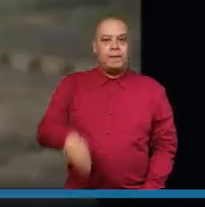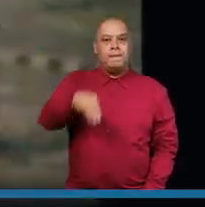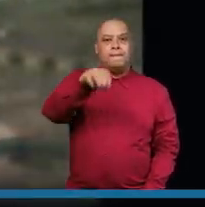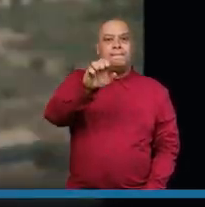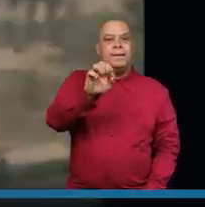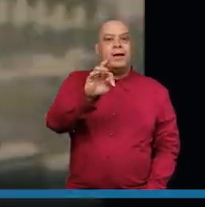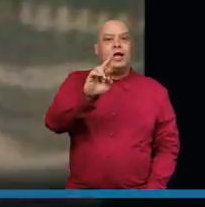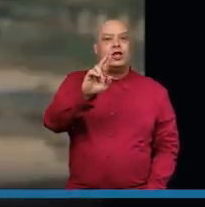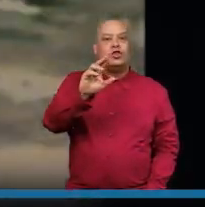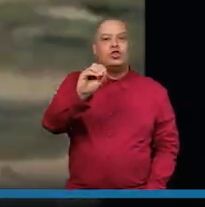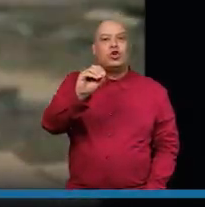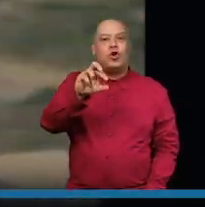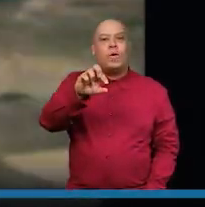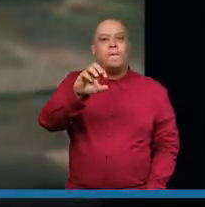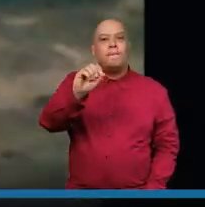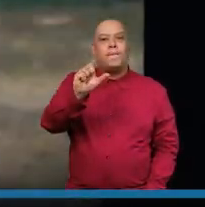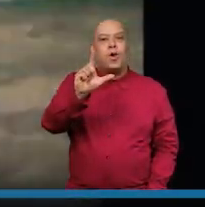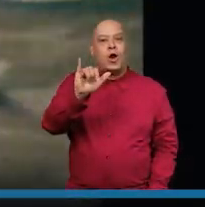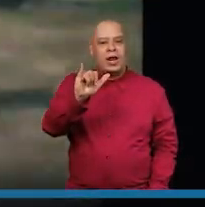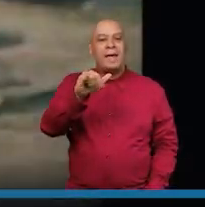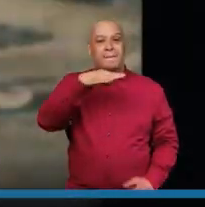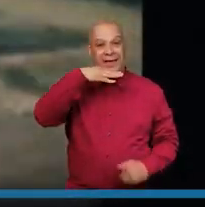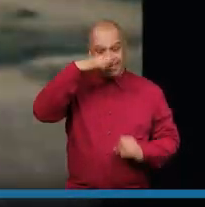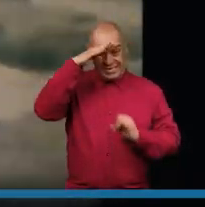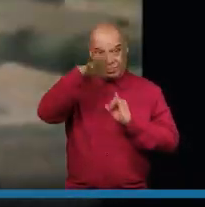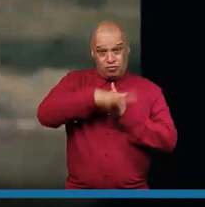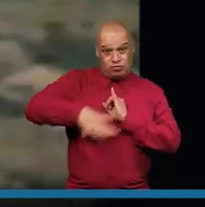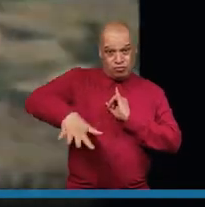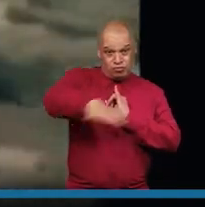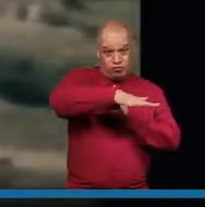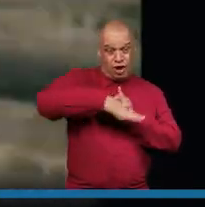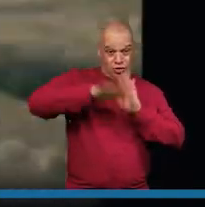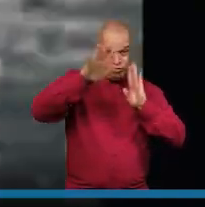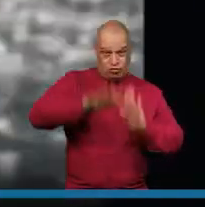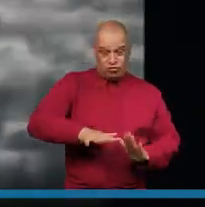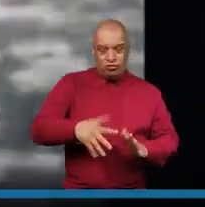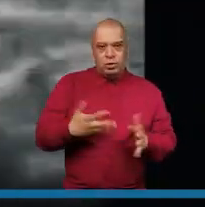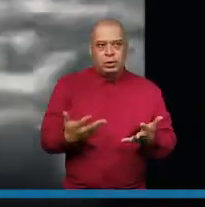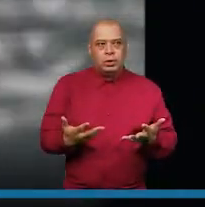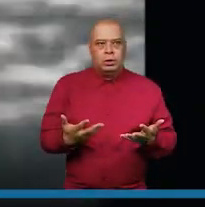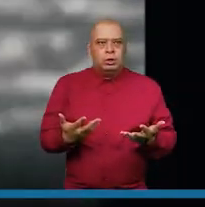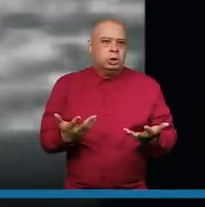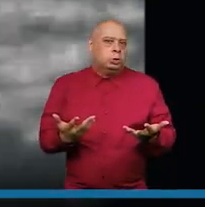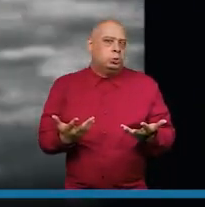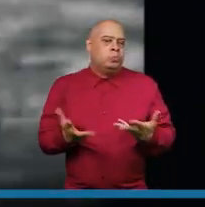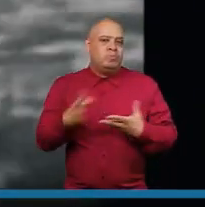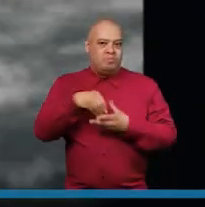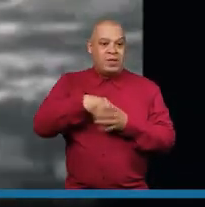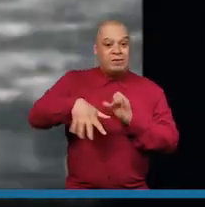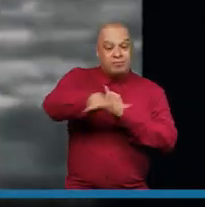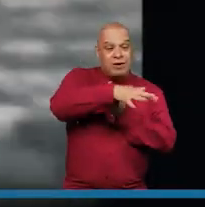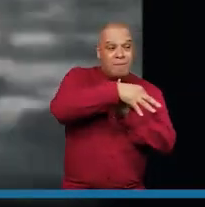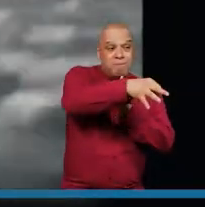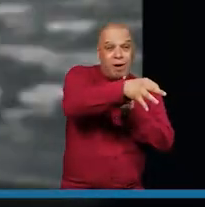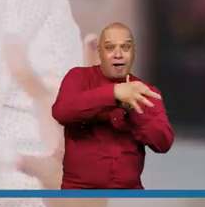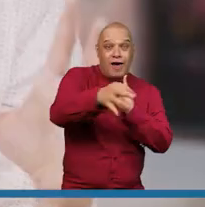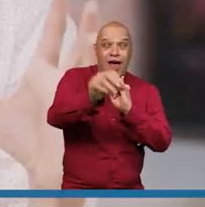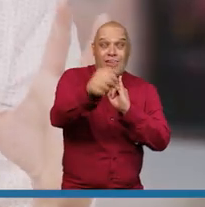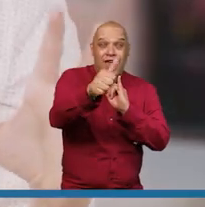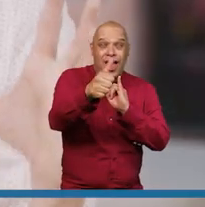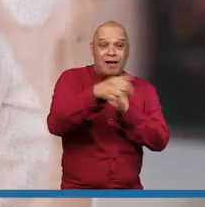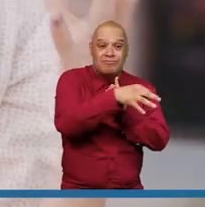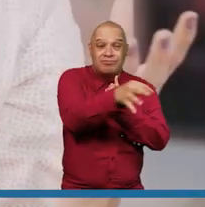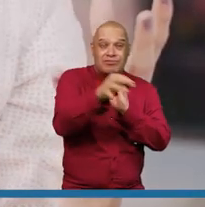Cuando hablamos de la metrópoli, del área metropolitana del Valle de Aburrá, entendemos que todos estos 10 municipios